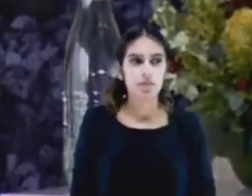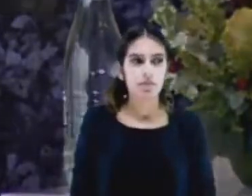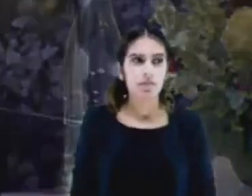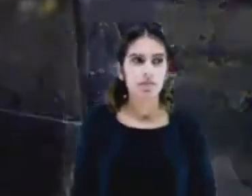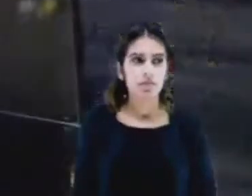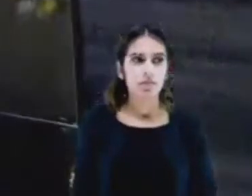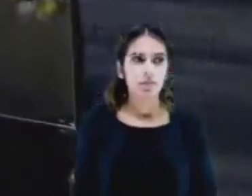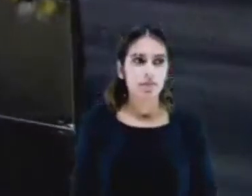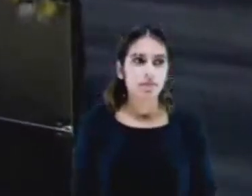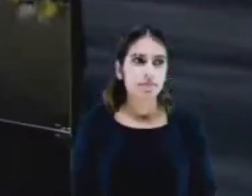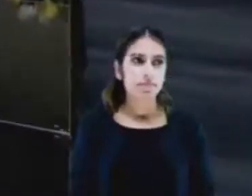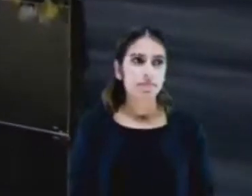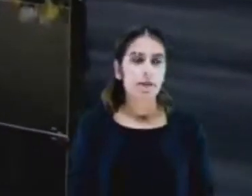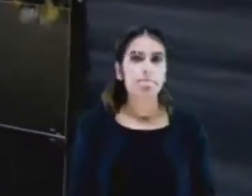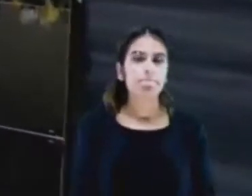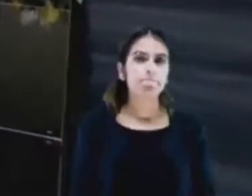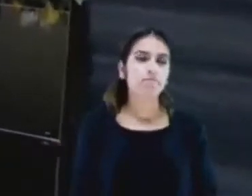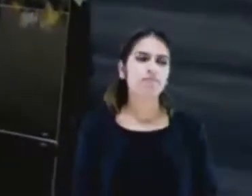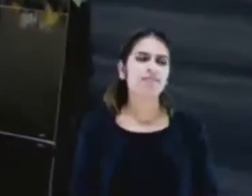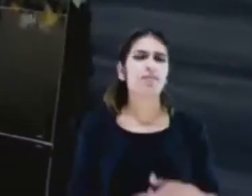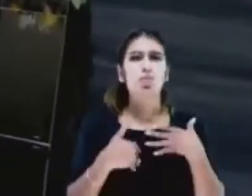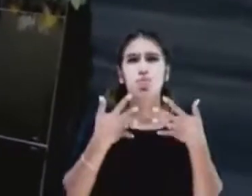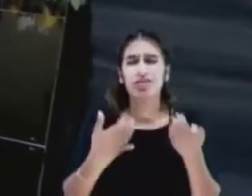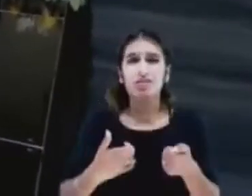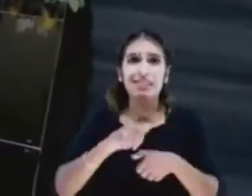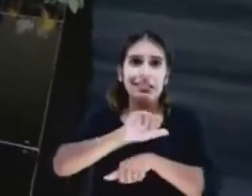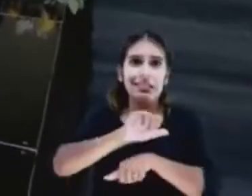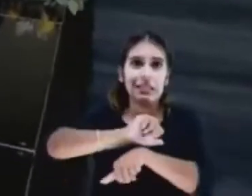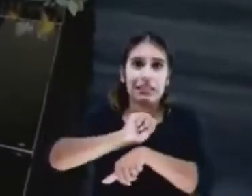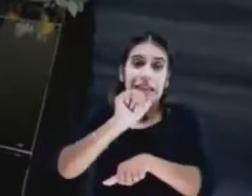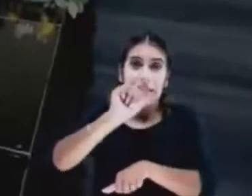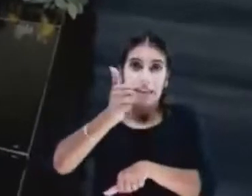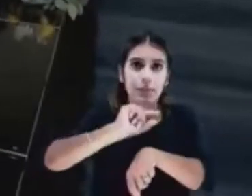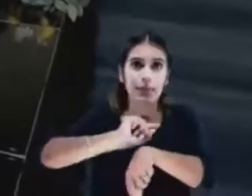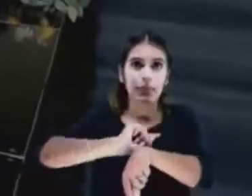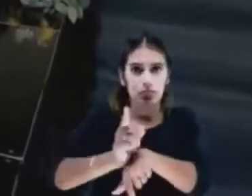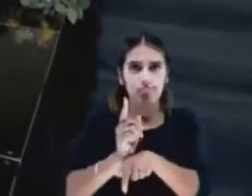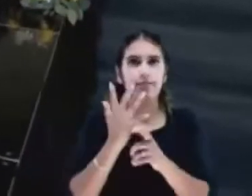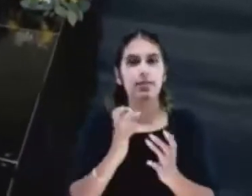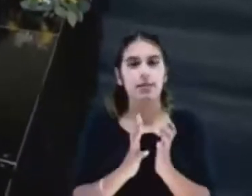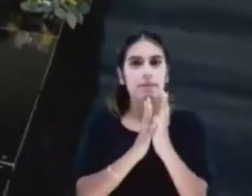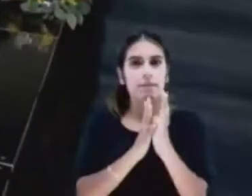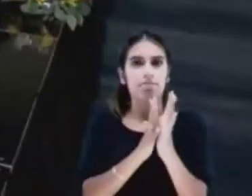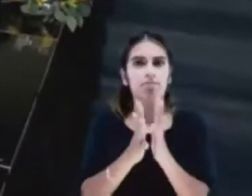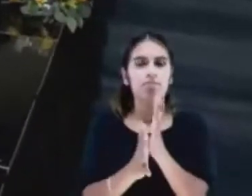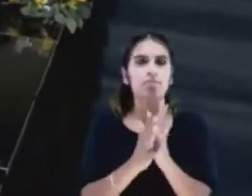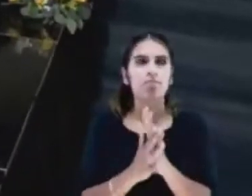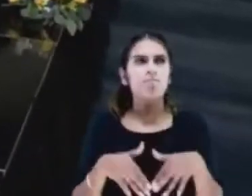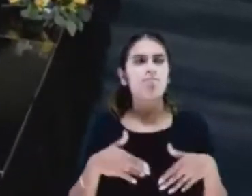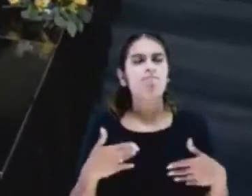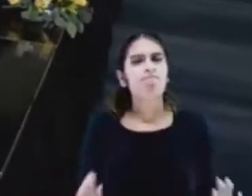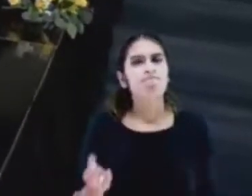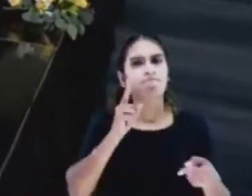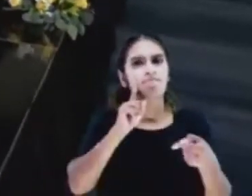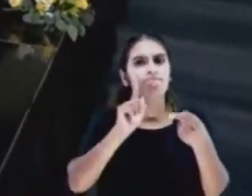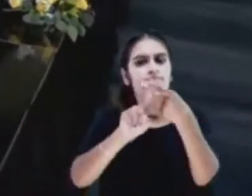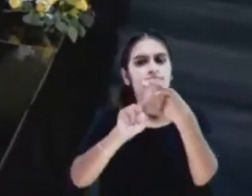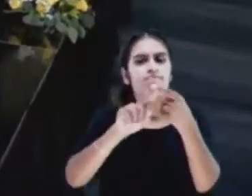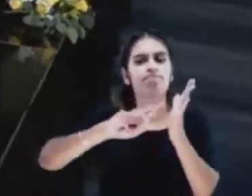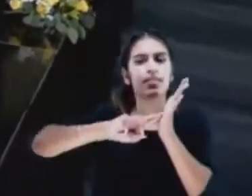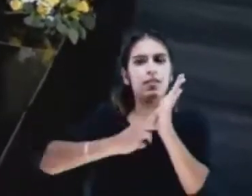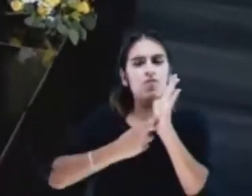esto es lo que yo quiero en 10 minutos poder es hablar un poco de este tema de la finalidad de la reforma del origen